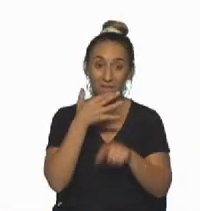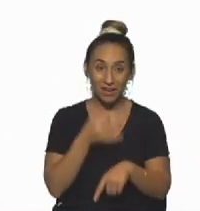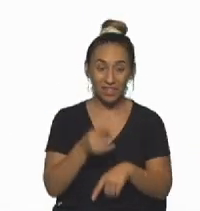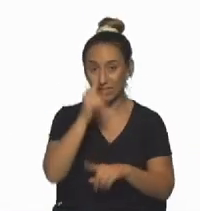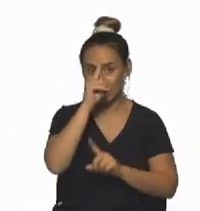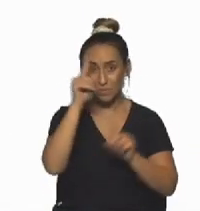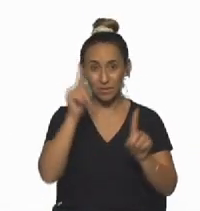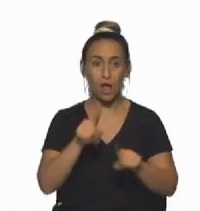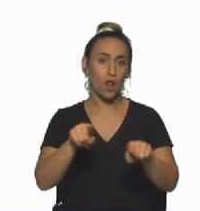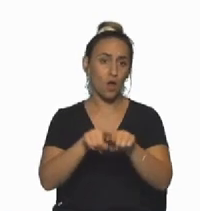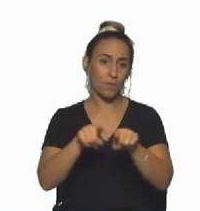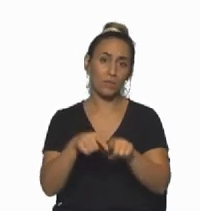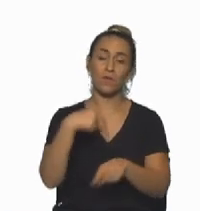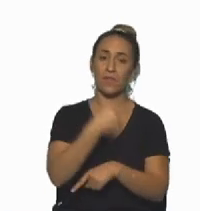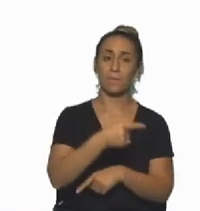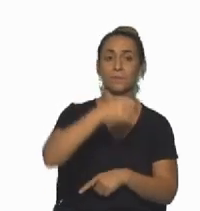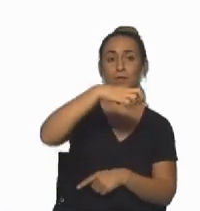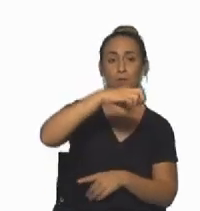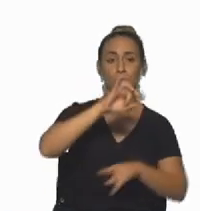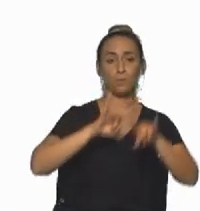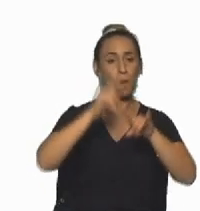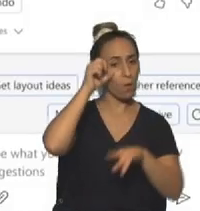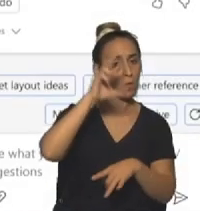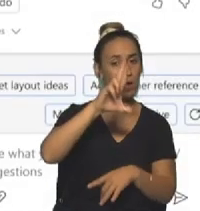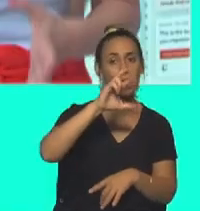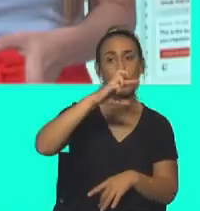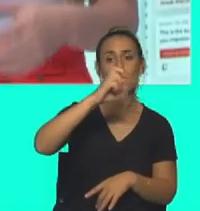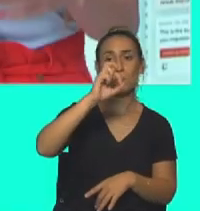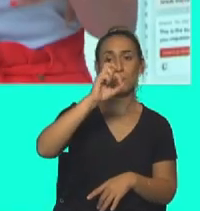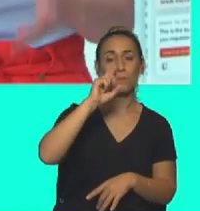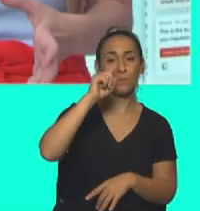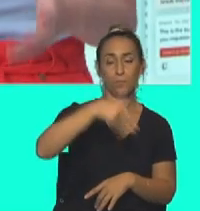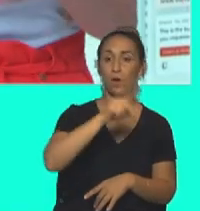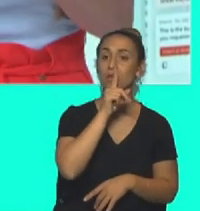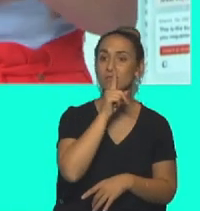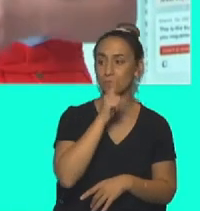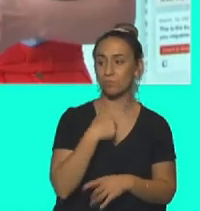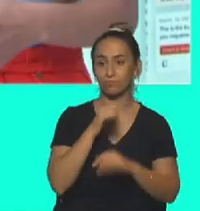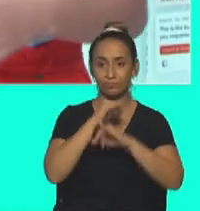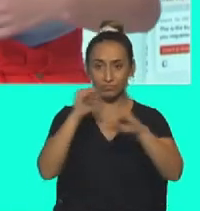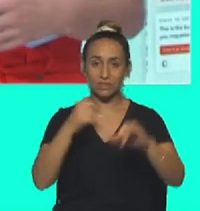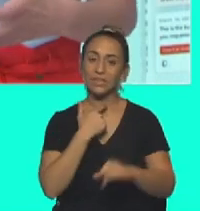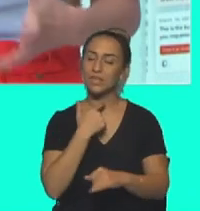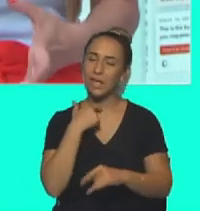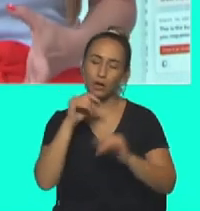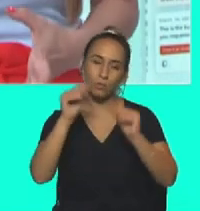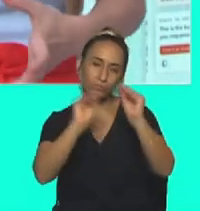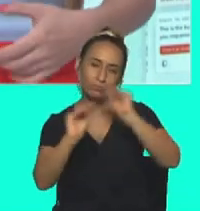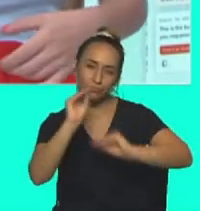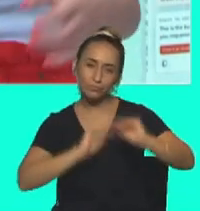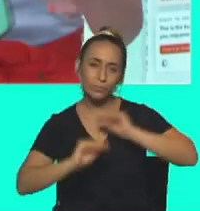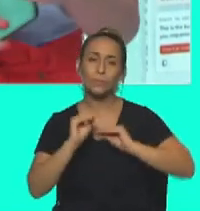Lo mismo va a suceder en PowerPoint. Le decís, quiero que me hagas una presentación que contenga esto y esto, y te lo va a